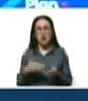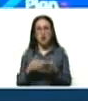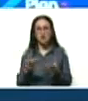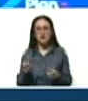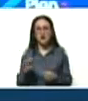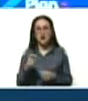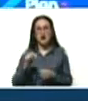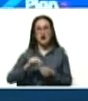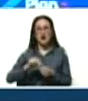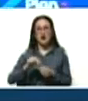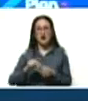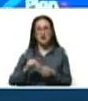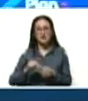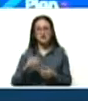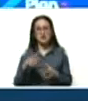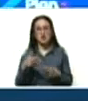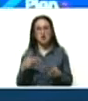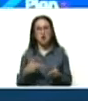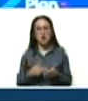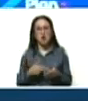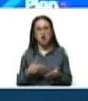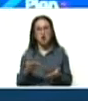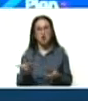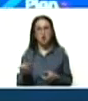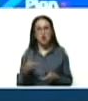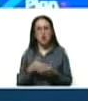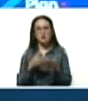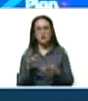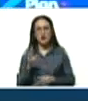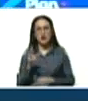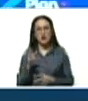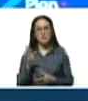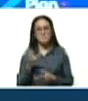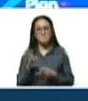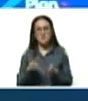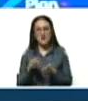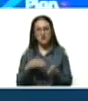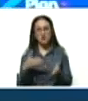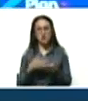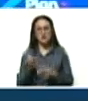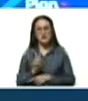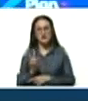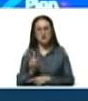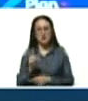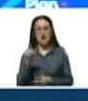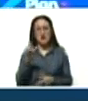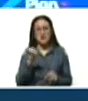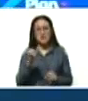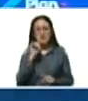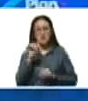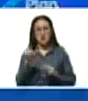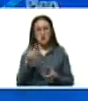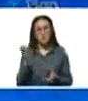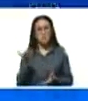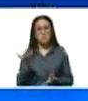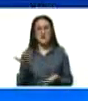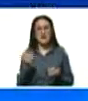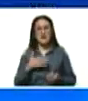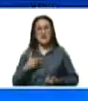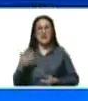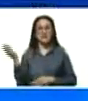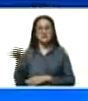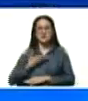contra la CBG, contra el metro, contra Conviasa, contra Venezuela, los verdugos que perdieron sanciones. Pero nosotros no nos quedamos en